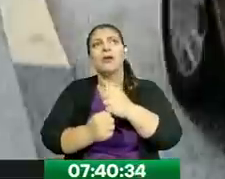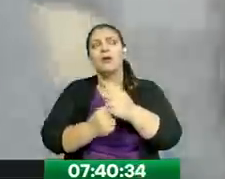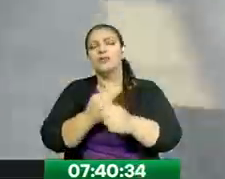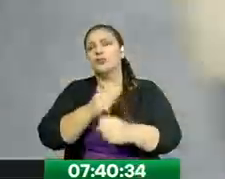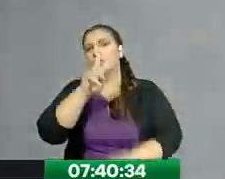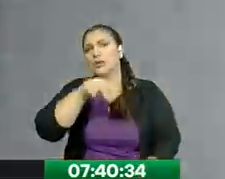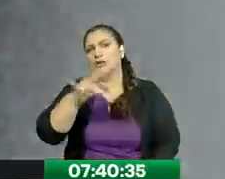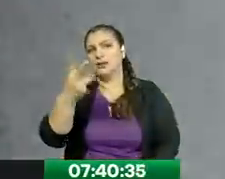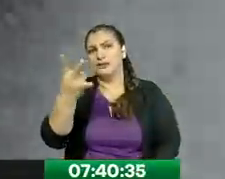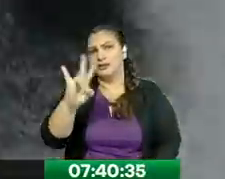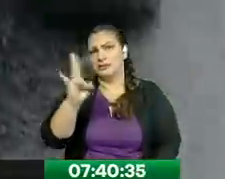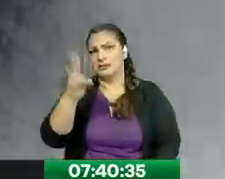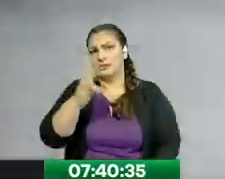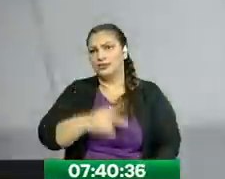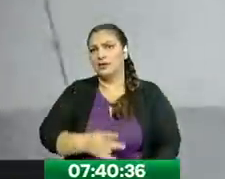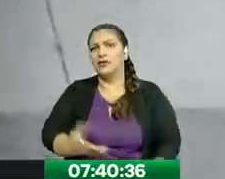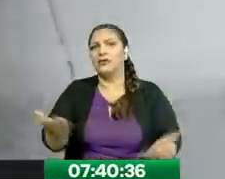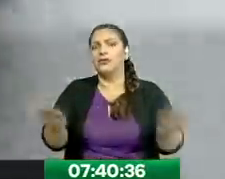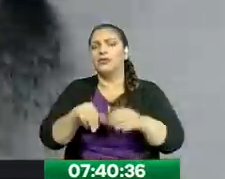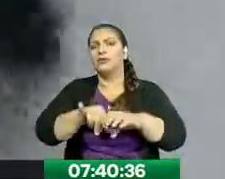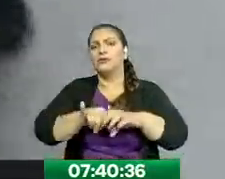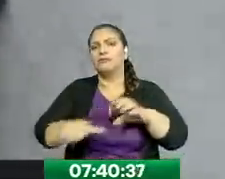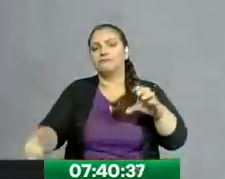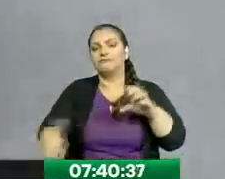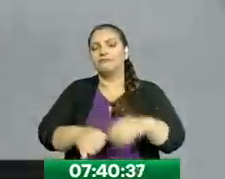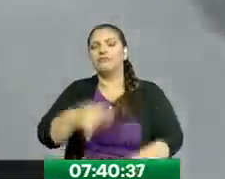informó rosa elena vascos